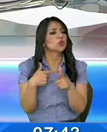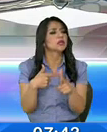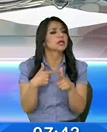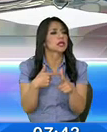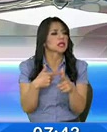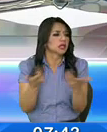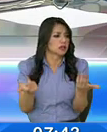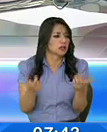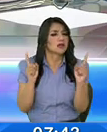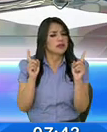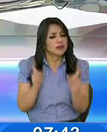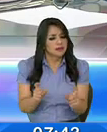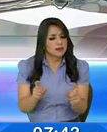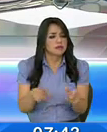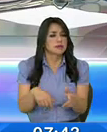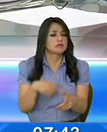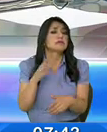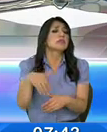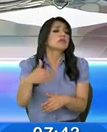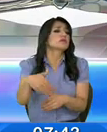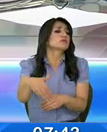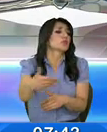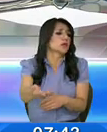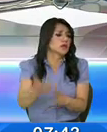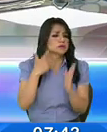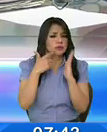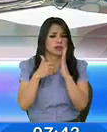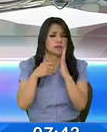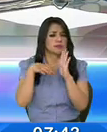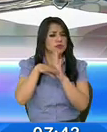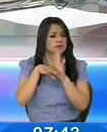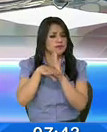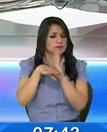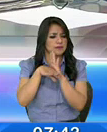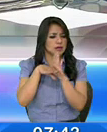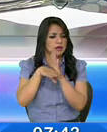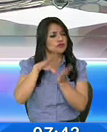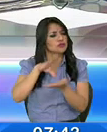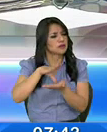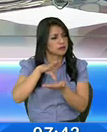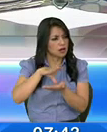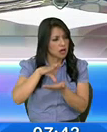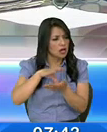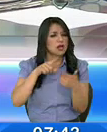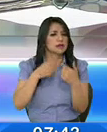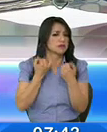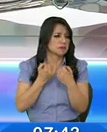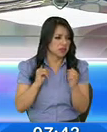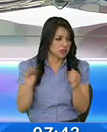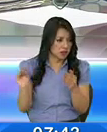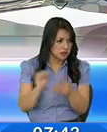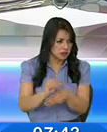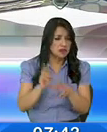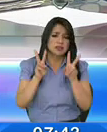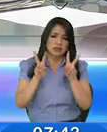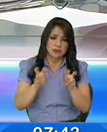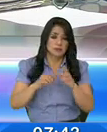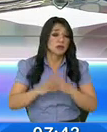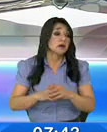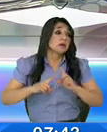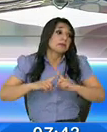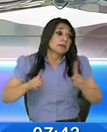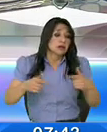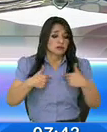se debe haber circunscrito al tema del bancos del banco central y su autonomía en todo caso yo estaría